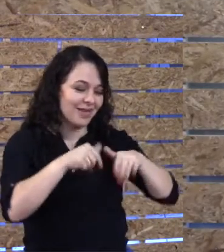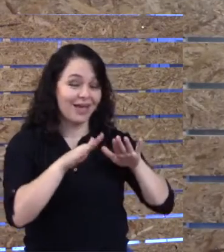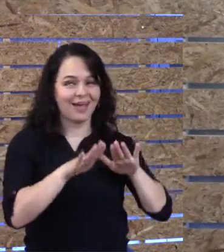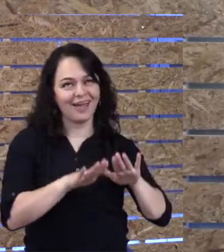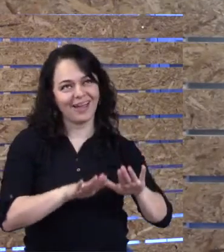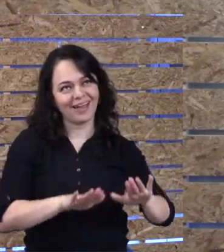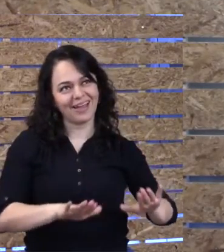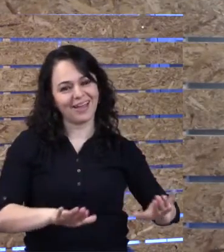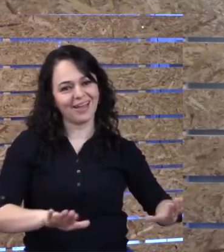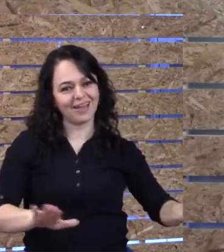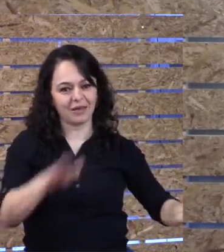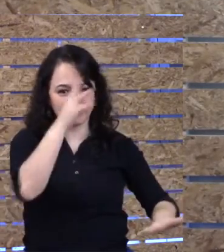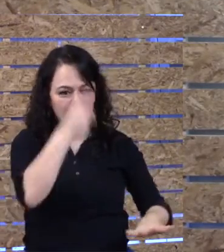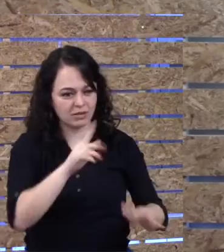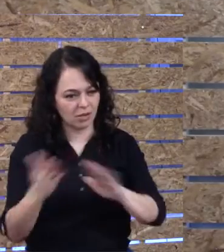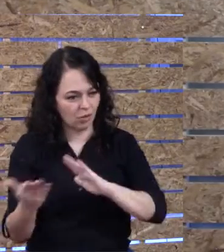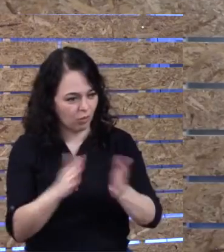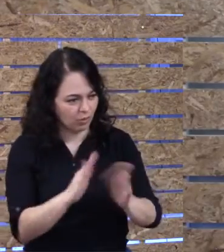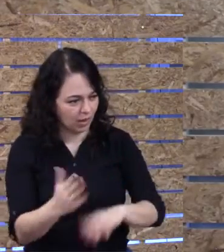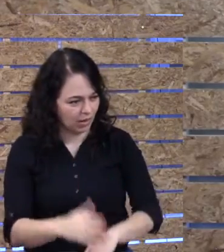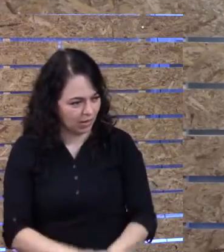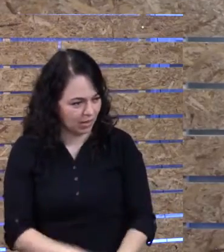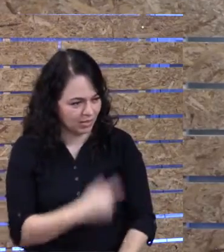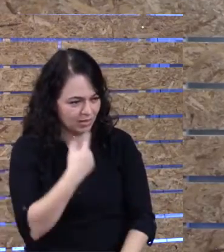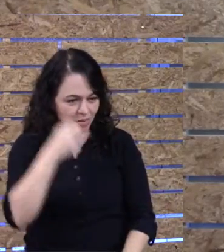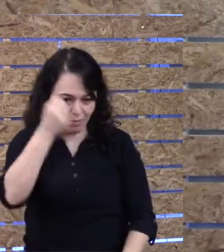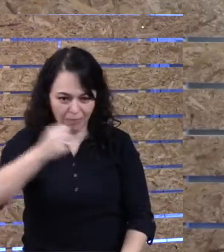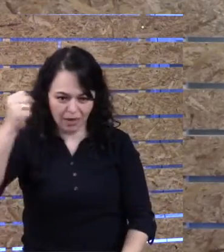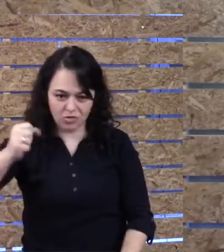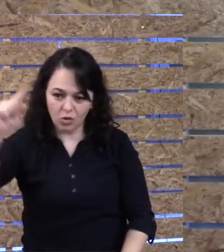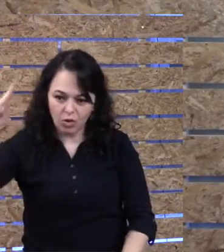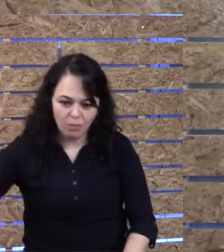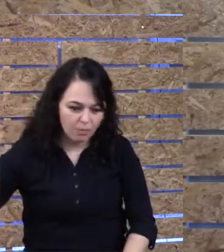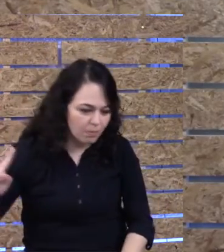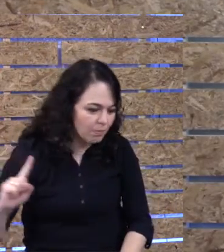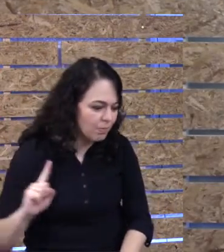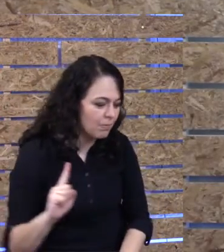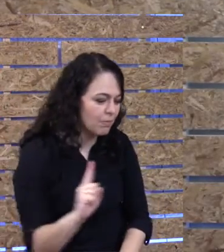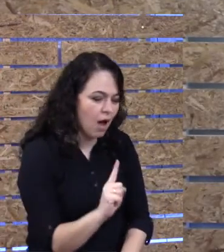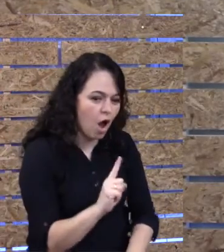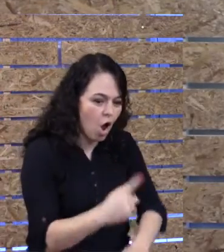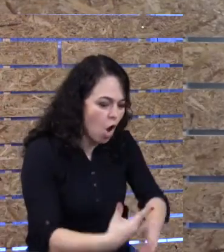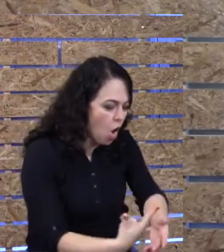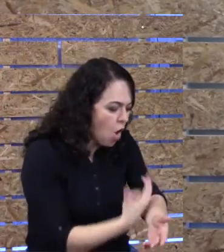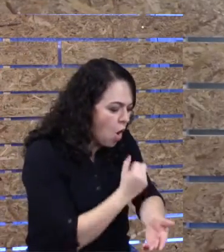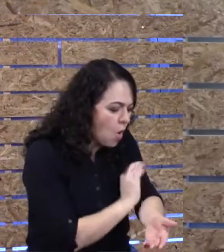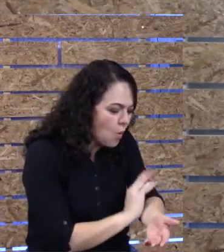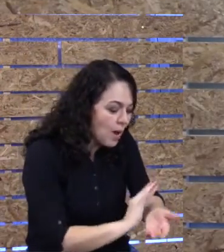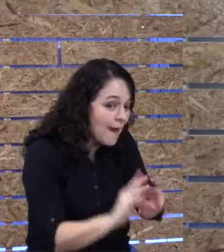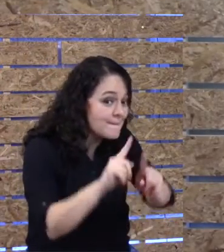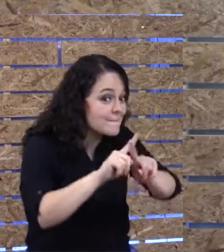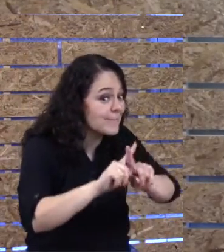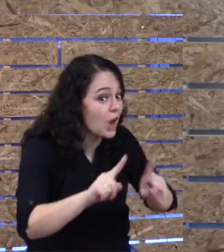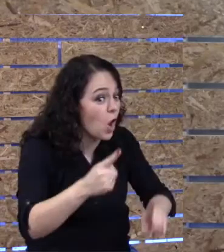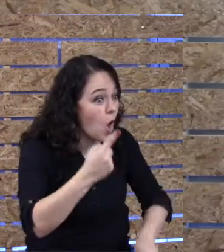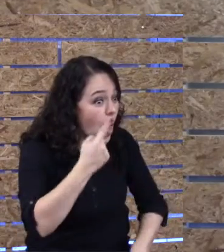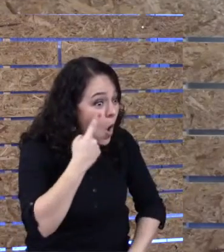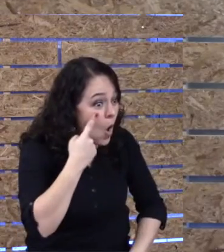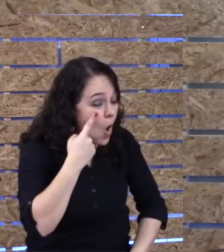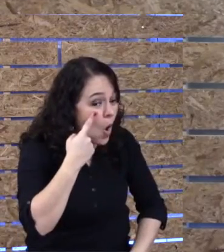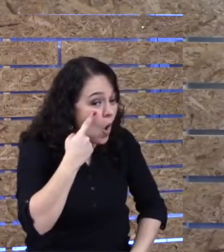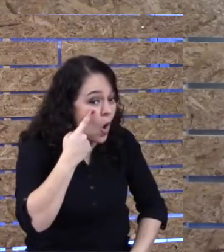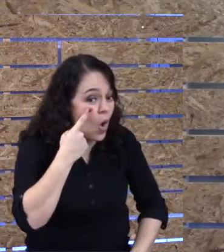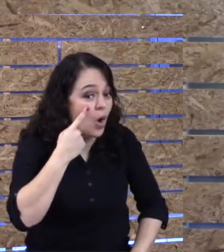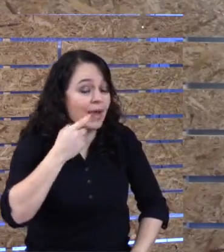Pues luego nos dice que el pastor va donde está la oveja, pero olvidamos que ese pastor siempre trae